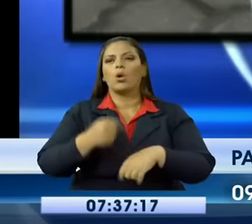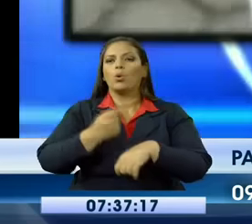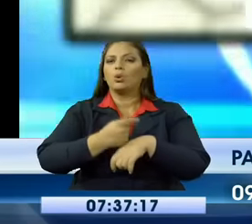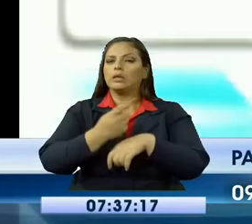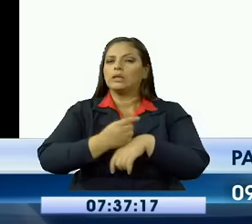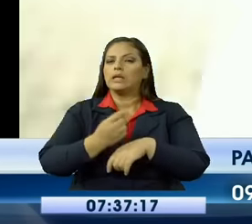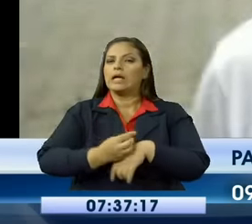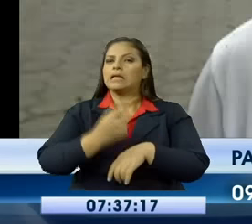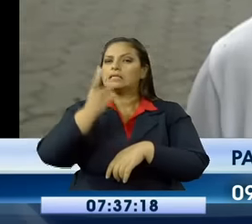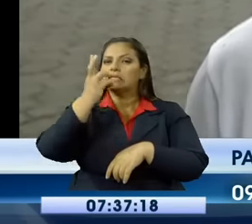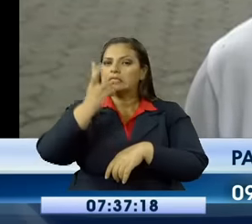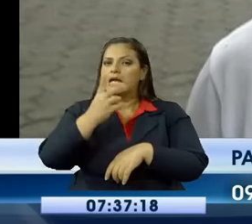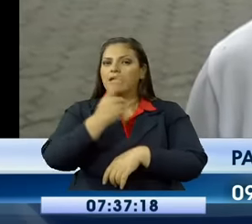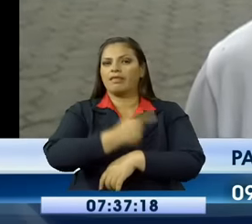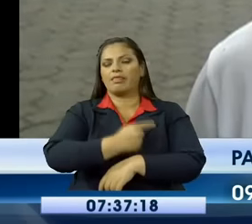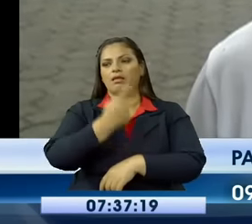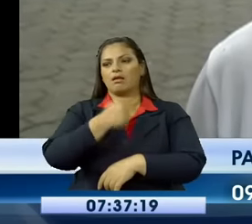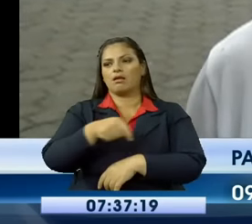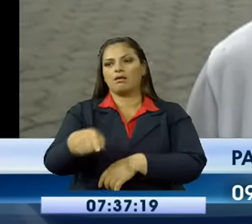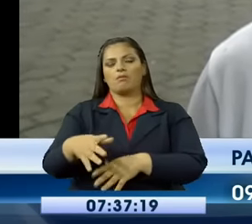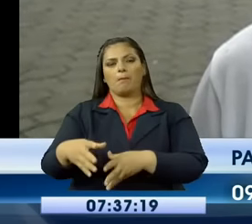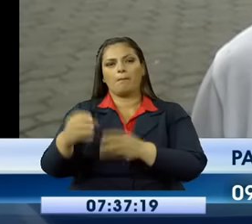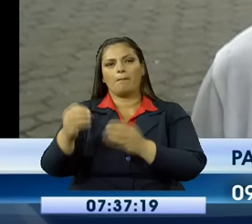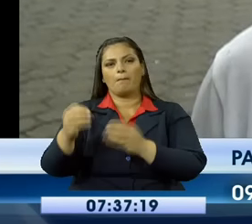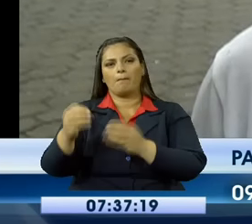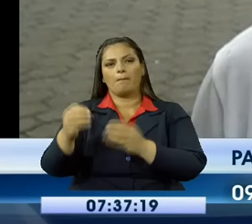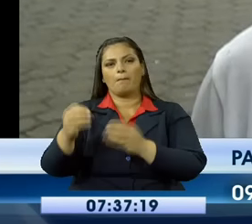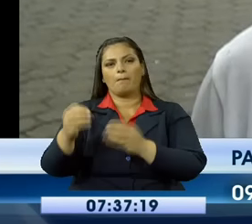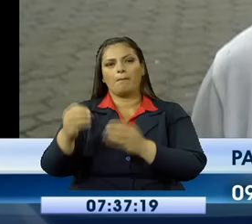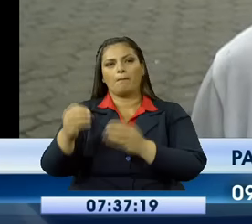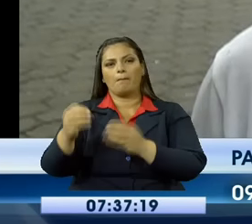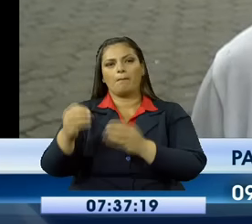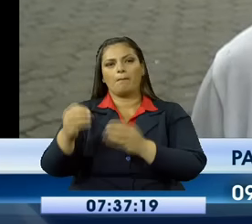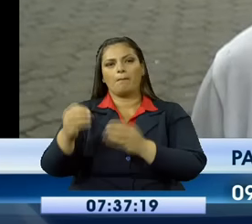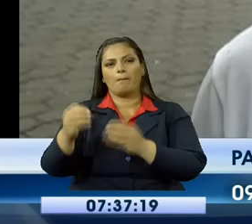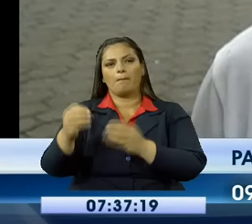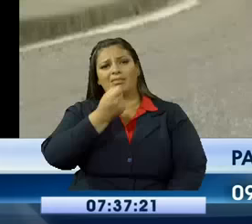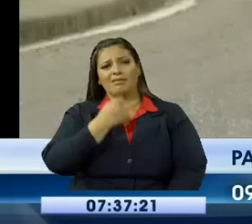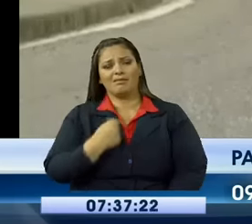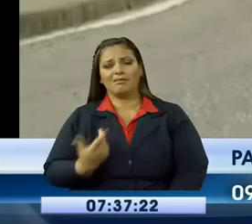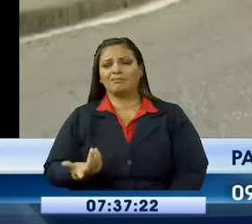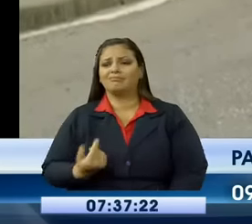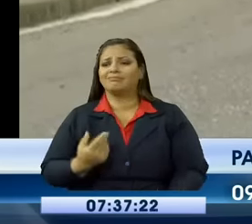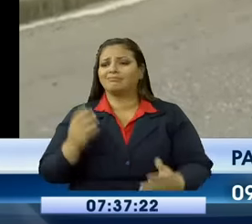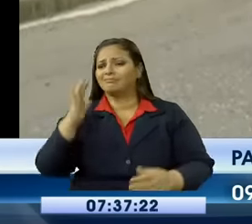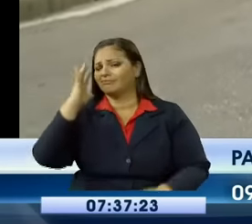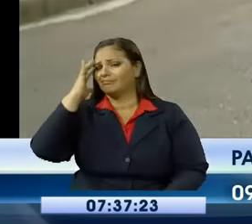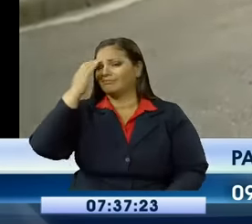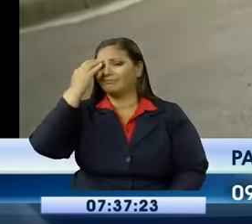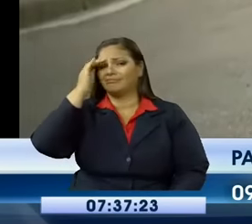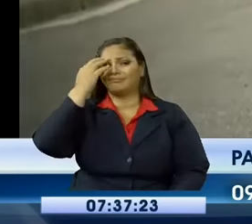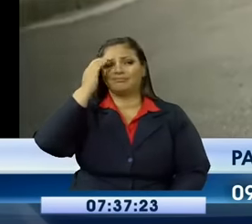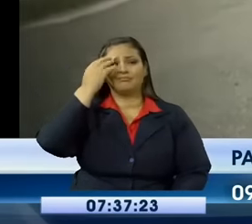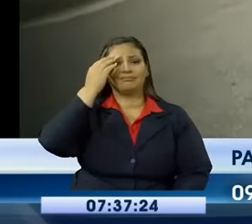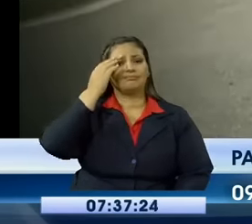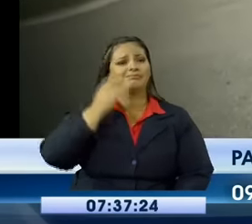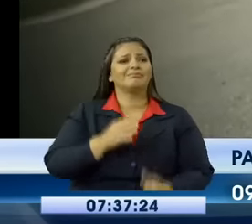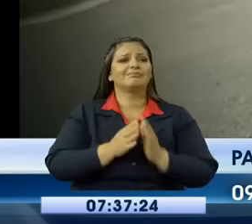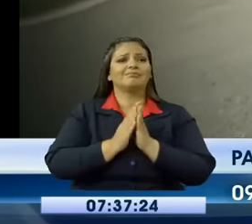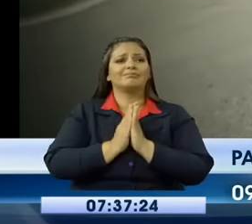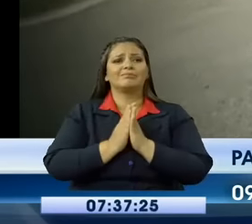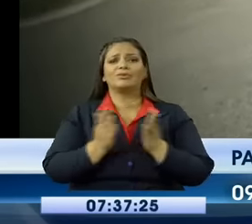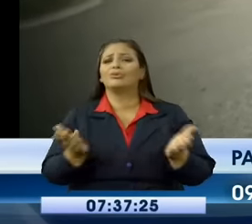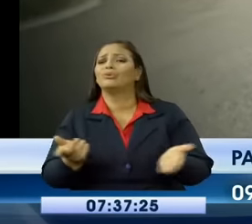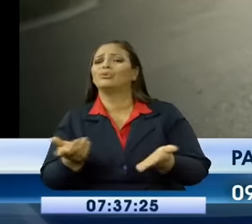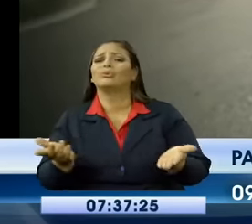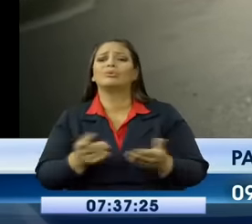tiene muy preocupados. Claro, tiene medicamentos para el cerebro también. Claman por un dato certero del paradero del patriarca